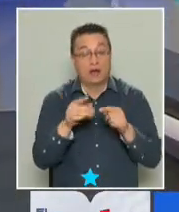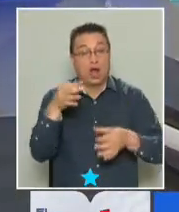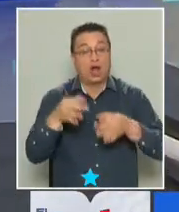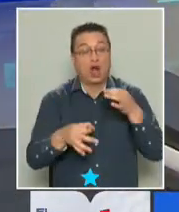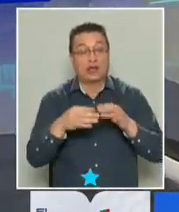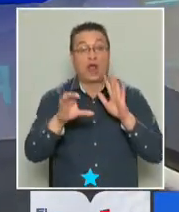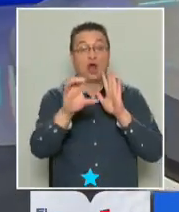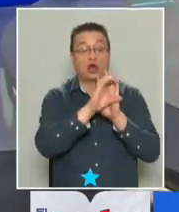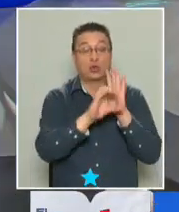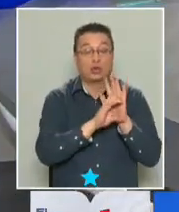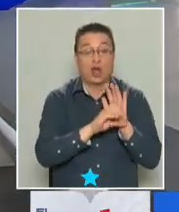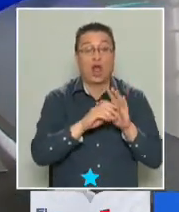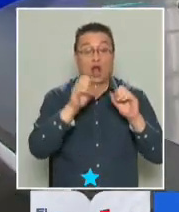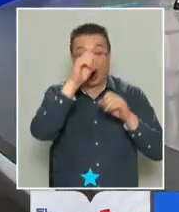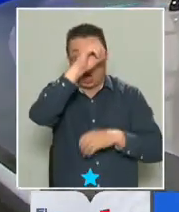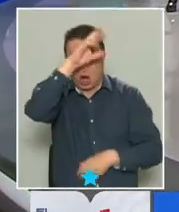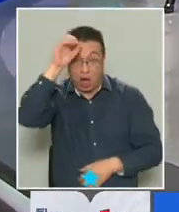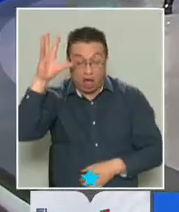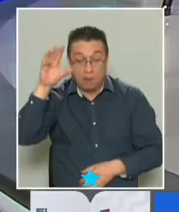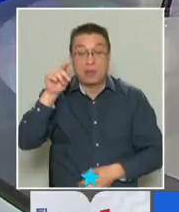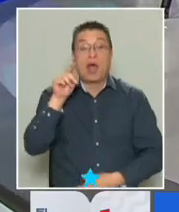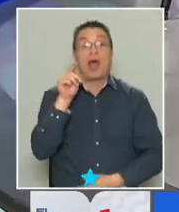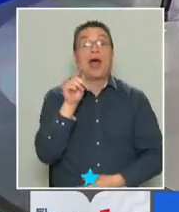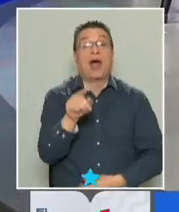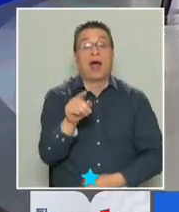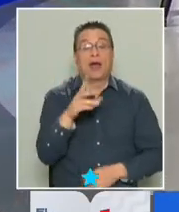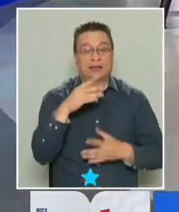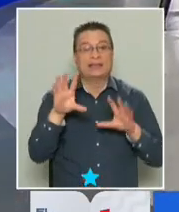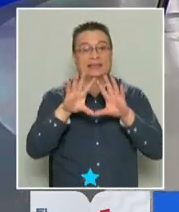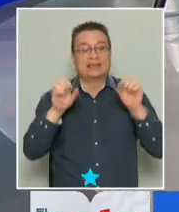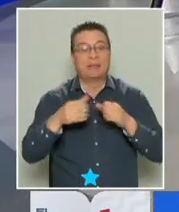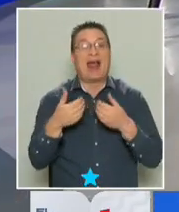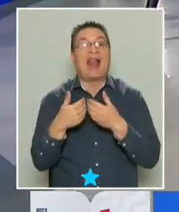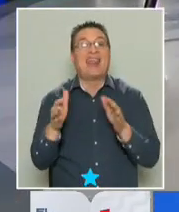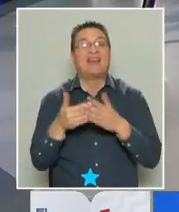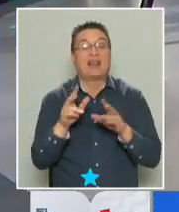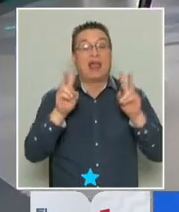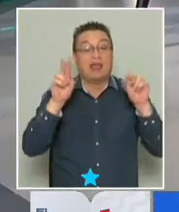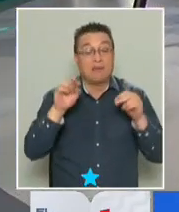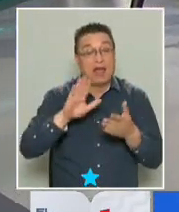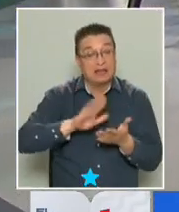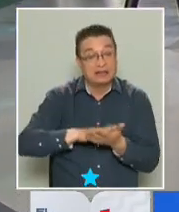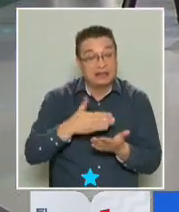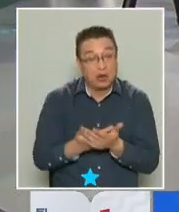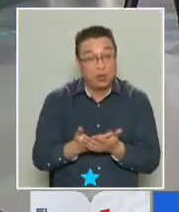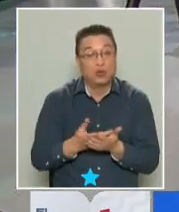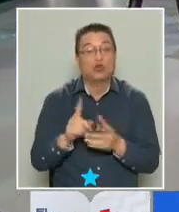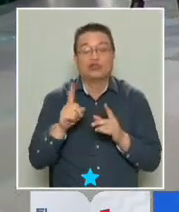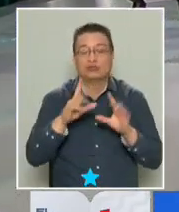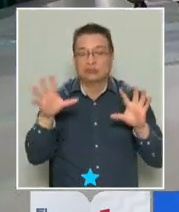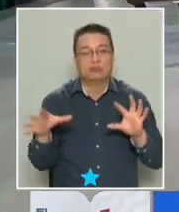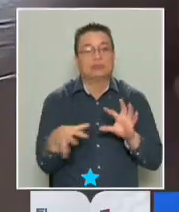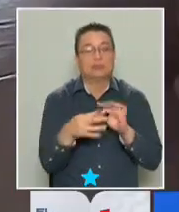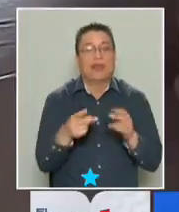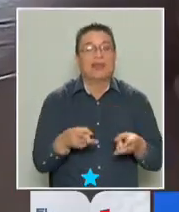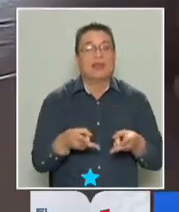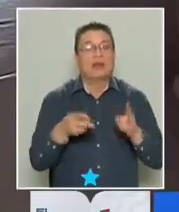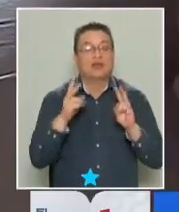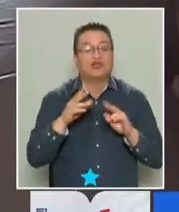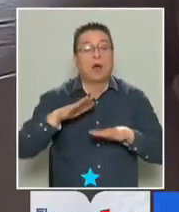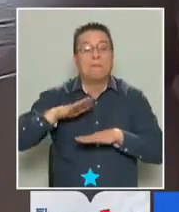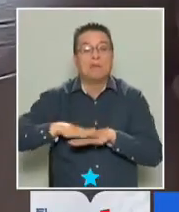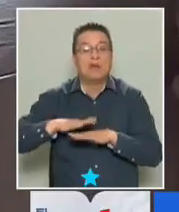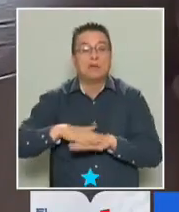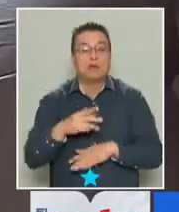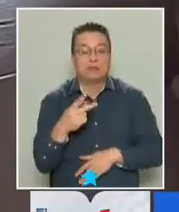constitucional de colombia un sistema de libertad materia de salud no esté conectado con el derecho mínimo vital